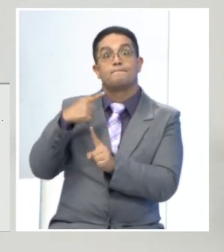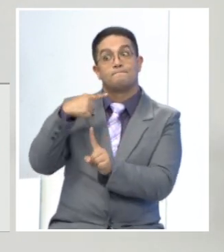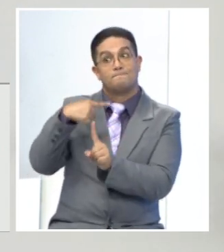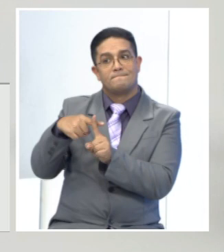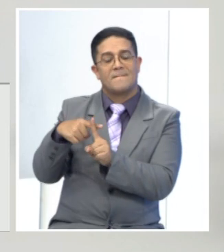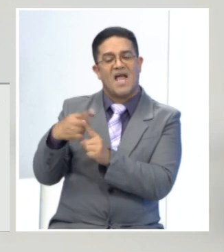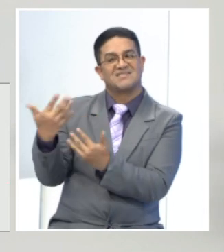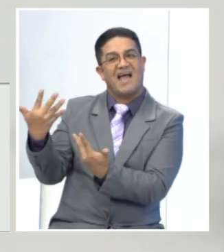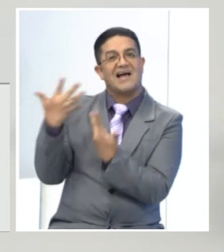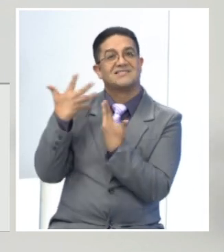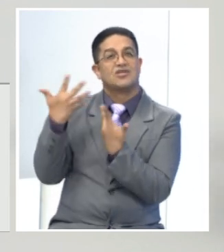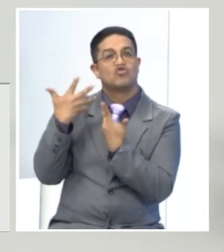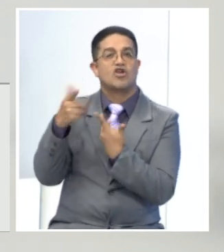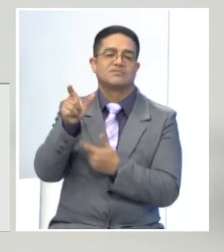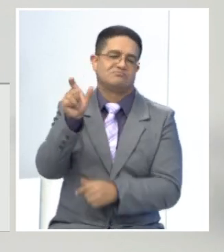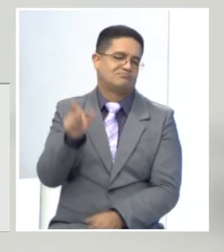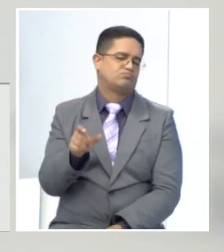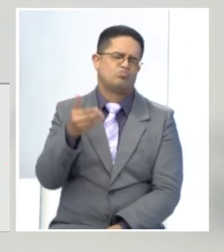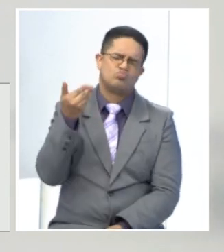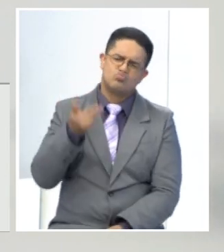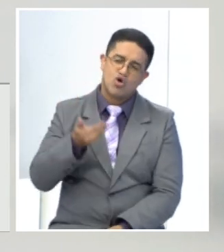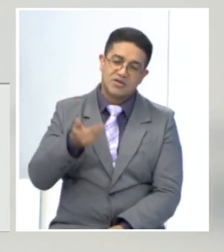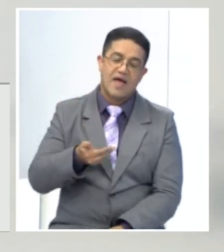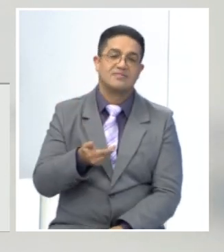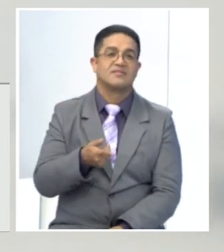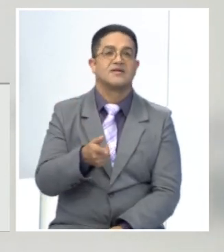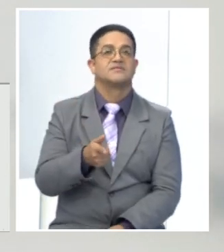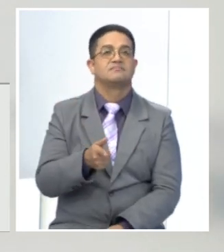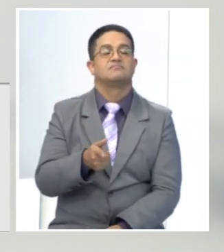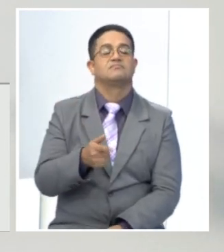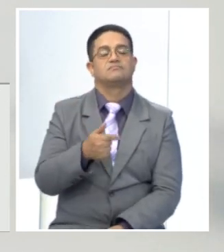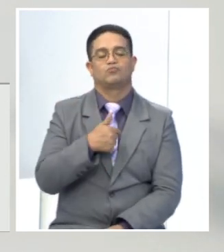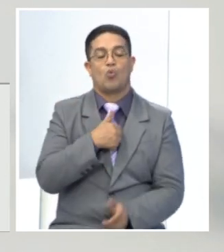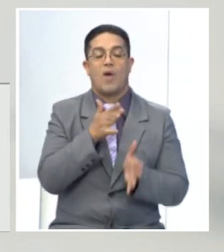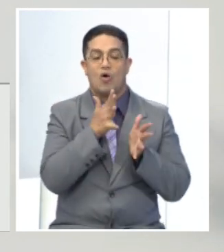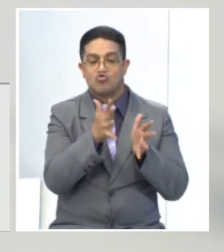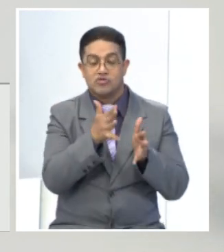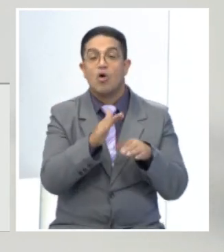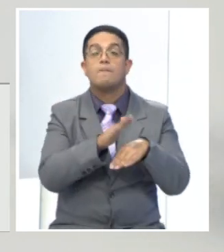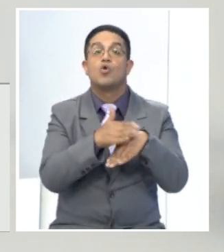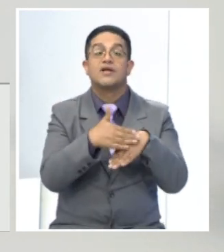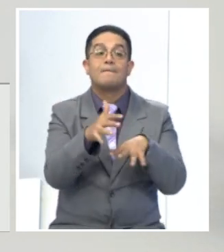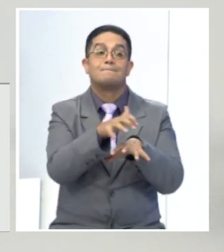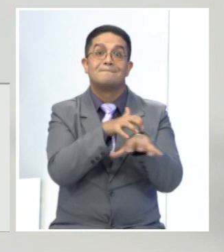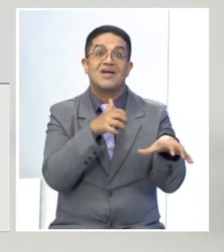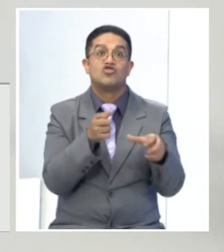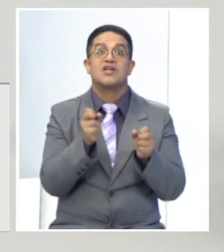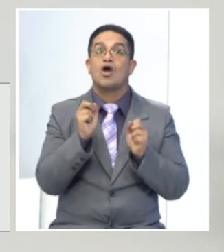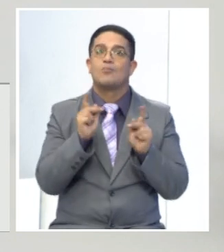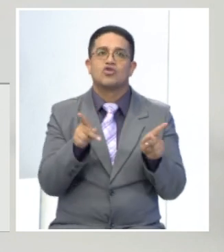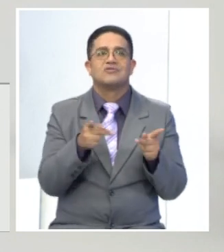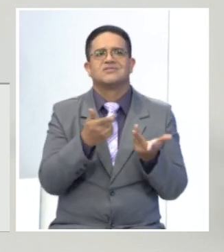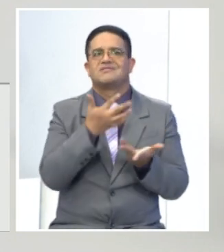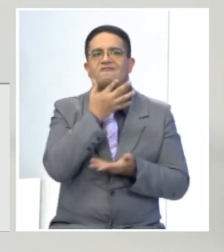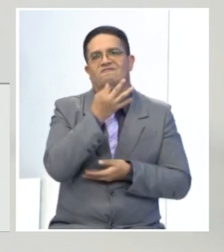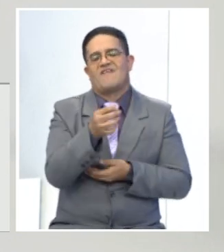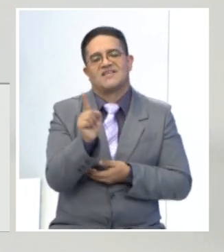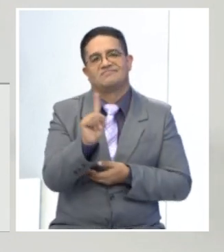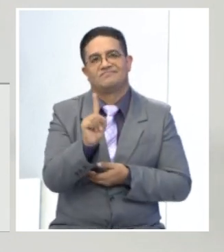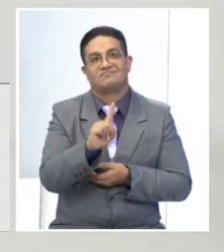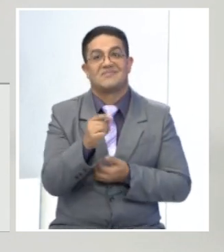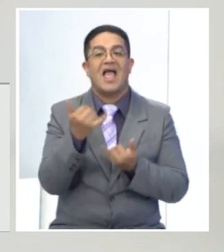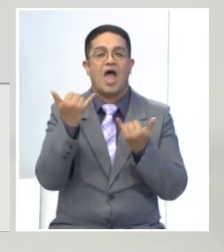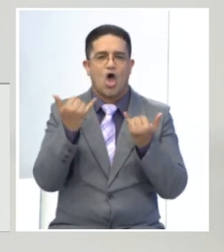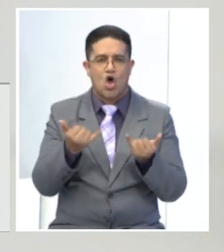especialista en el área es imprescindible, es lo más aconsejable, porque la mayoría de las oportunidades no es tan sencillo obtenerlo. Hoy en